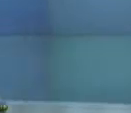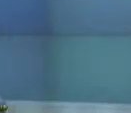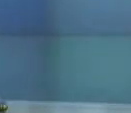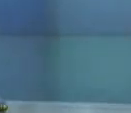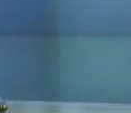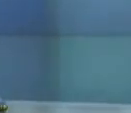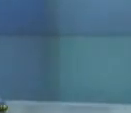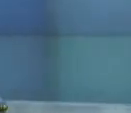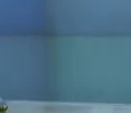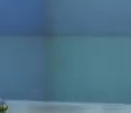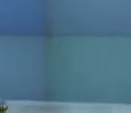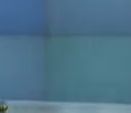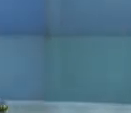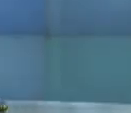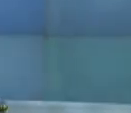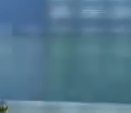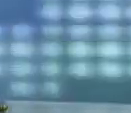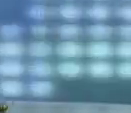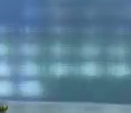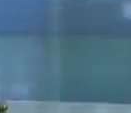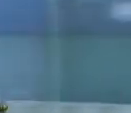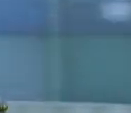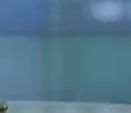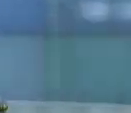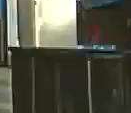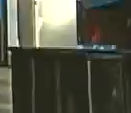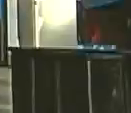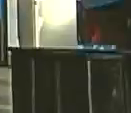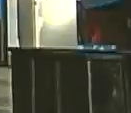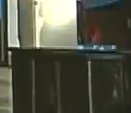Pero ahora nos conectamos con la actividad presidencial. Adelante.